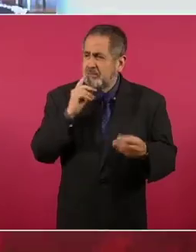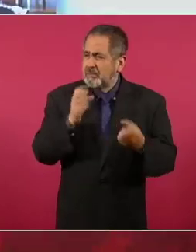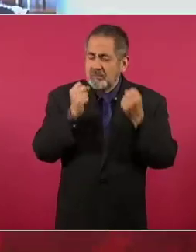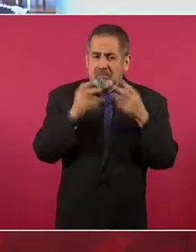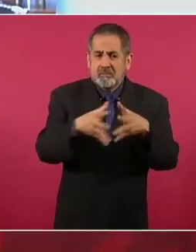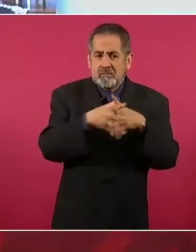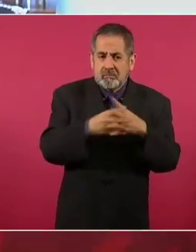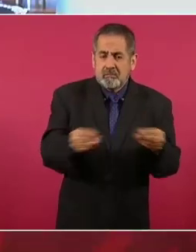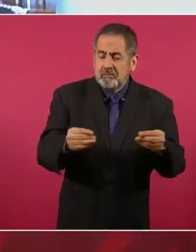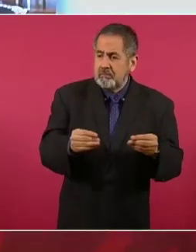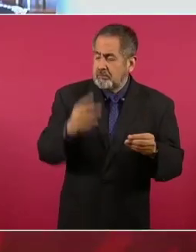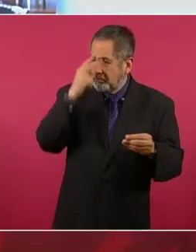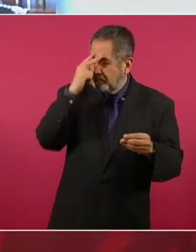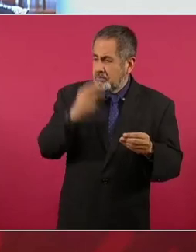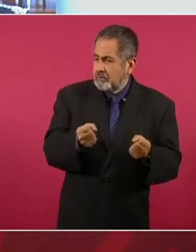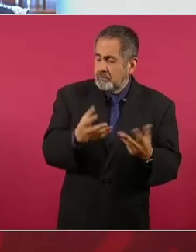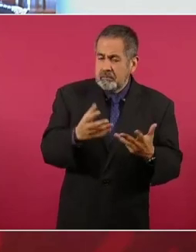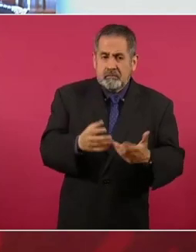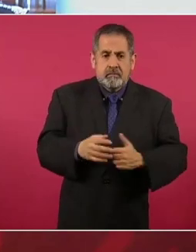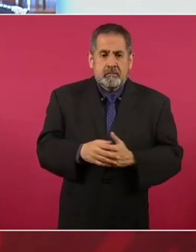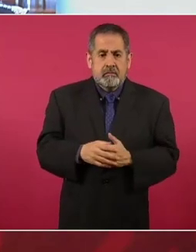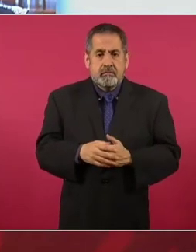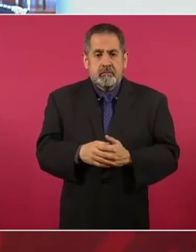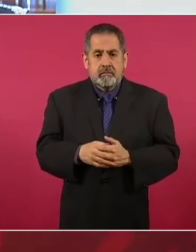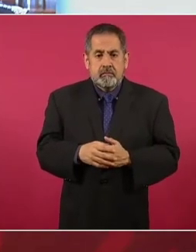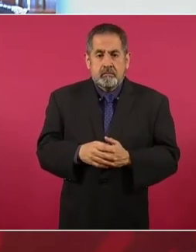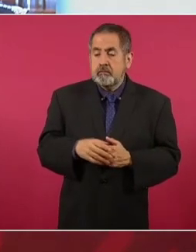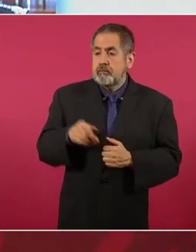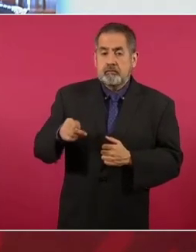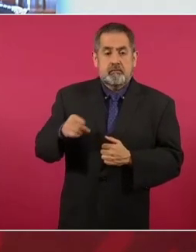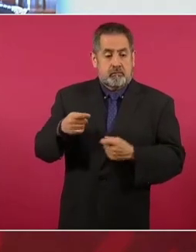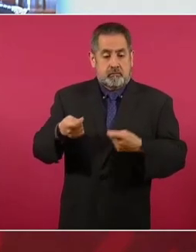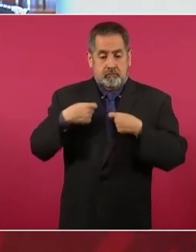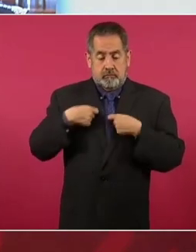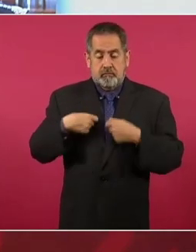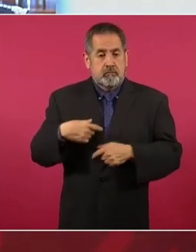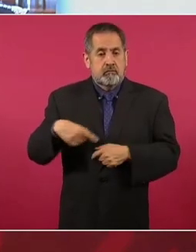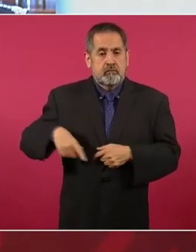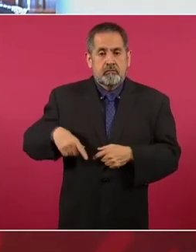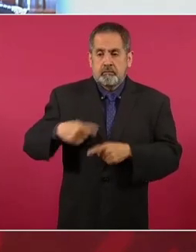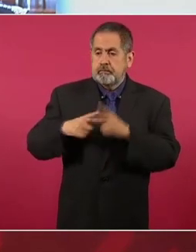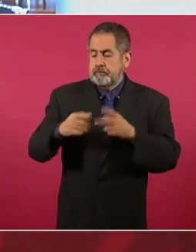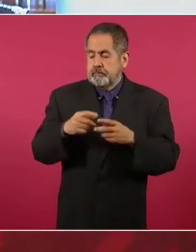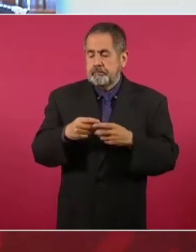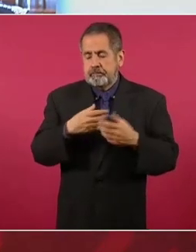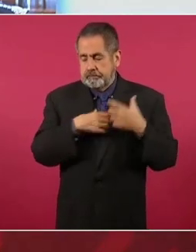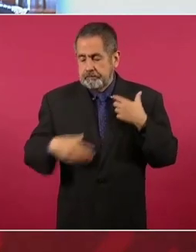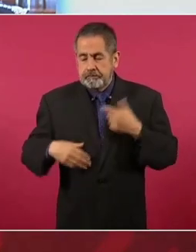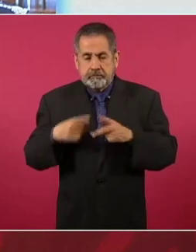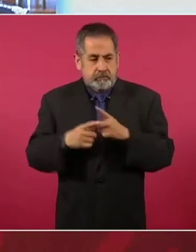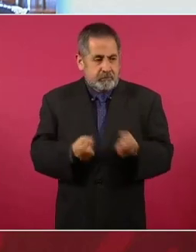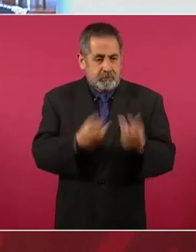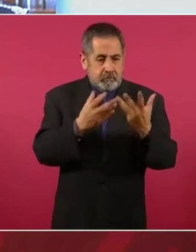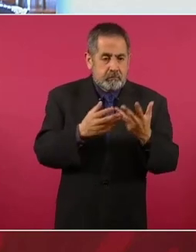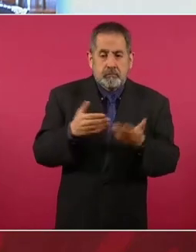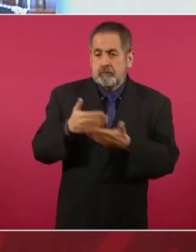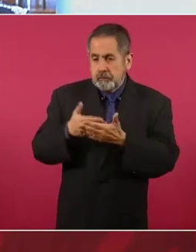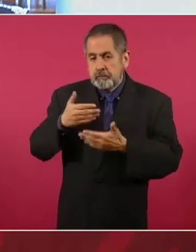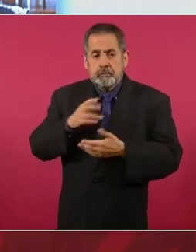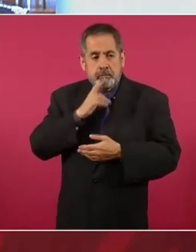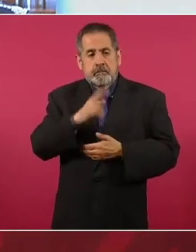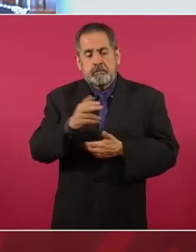en México, que nos entregaron cuando llegó el gobierno, y se presentó un informe, un reporte de qué es lo que se ha